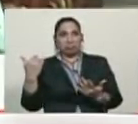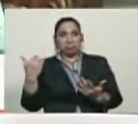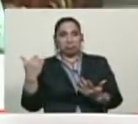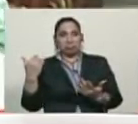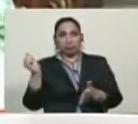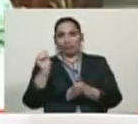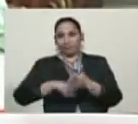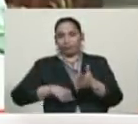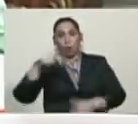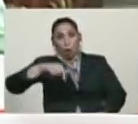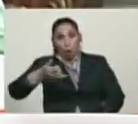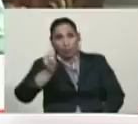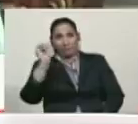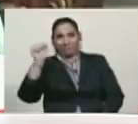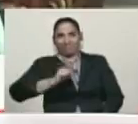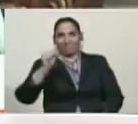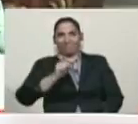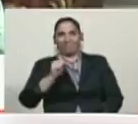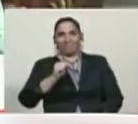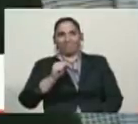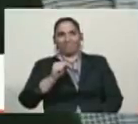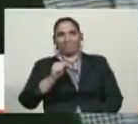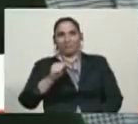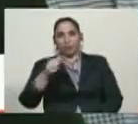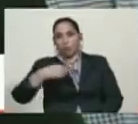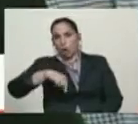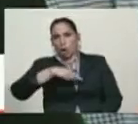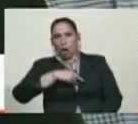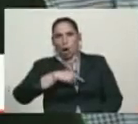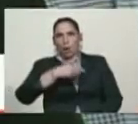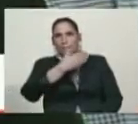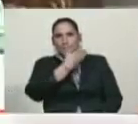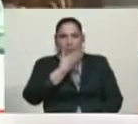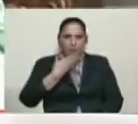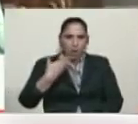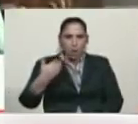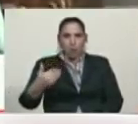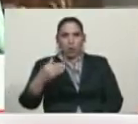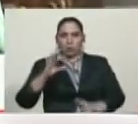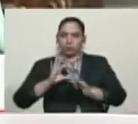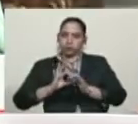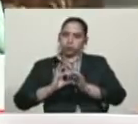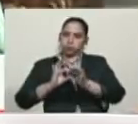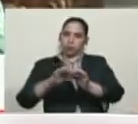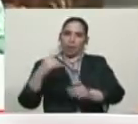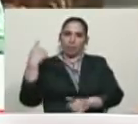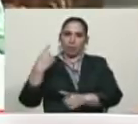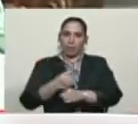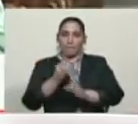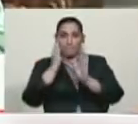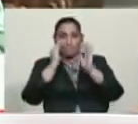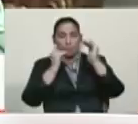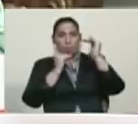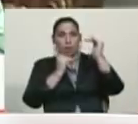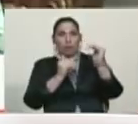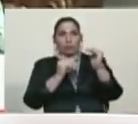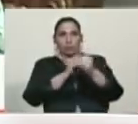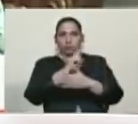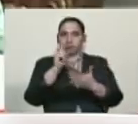hoy existe y vamos mejorando y consolidando tenemos que prestarle atención